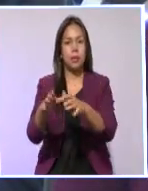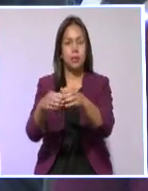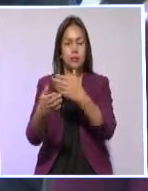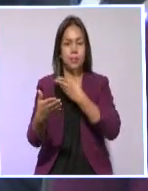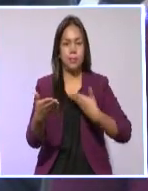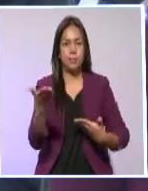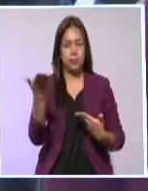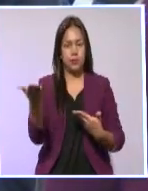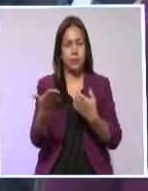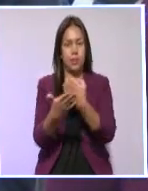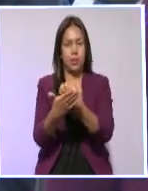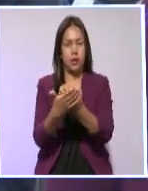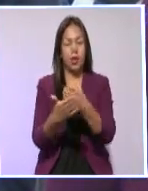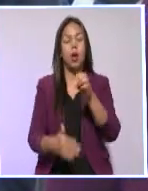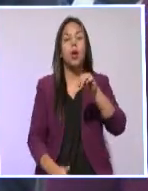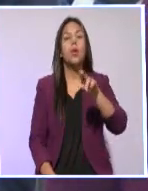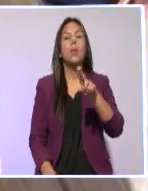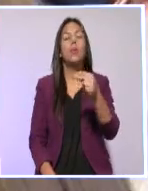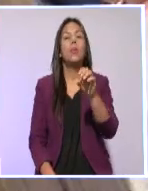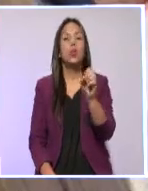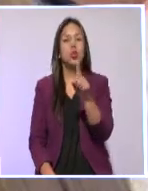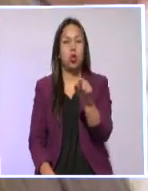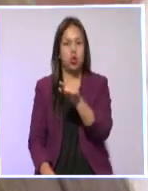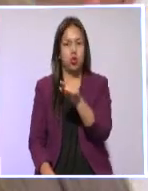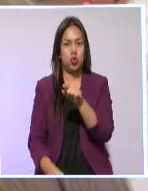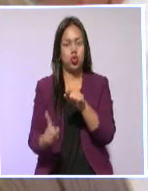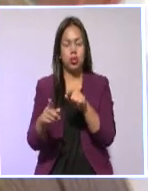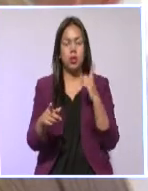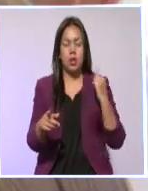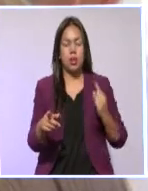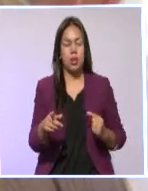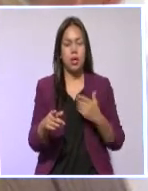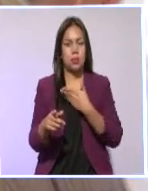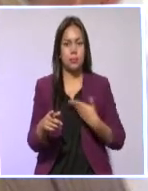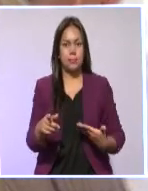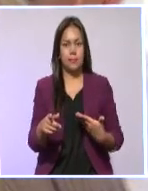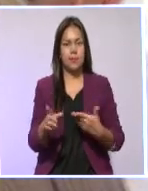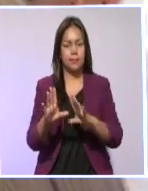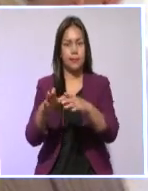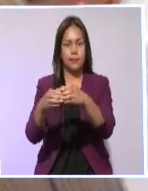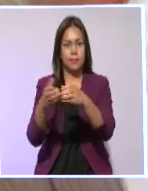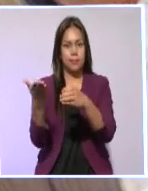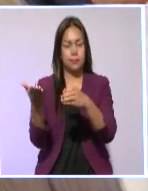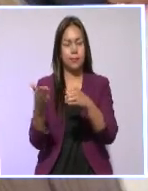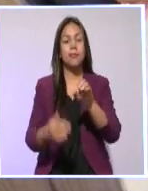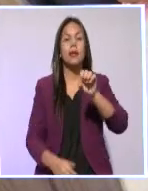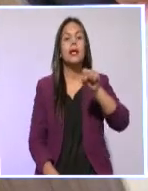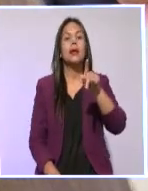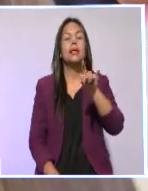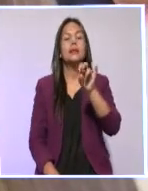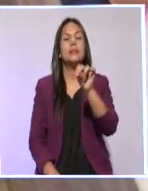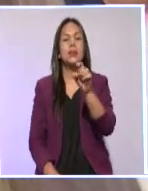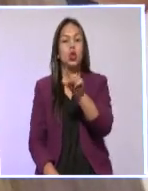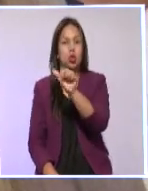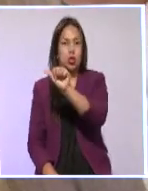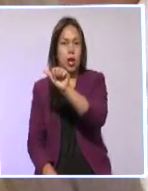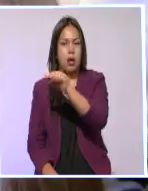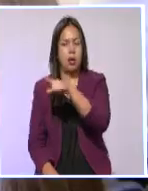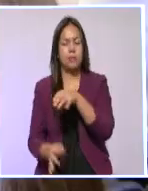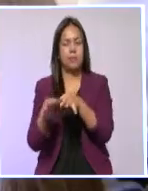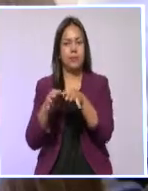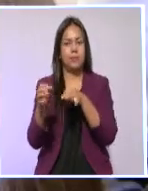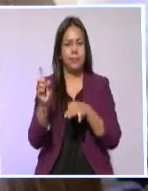de Régimen Económico, Pavel Muñoz. Los detalles con el presidente de la Comisión de Educación, Augusto Espinosa.